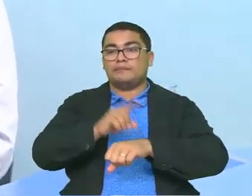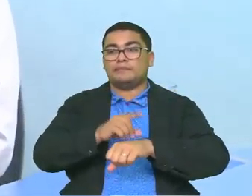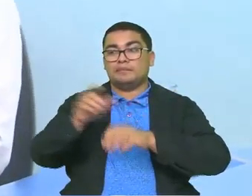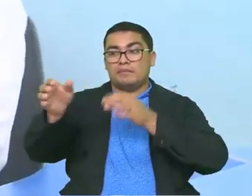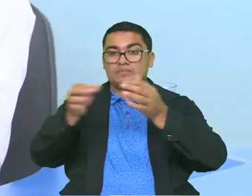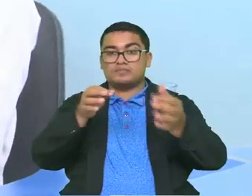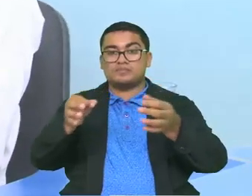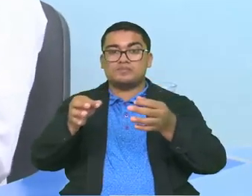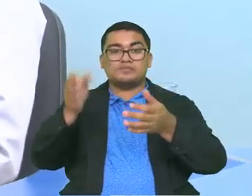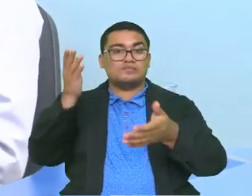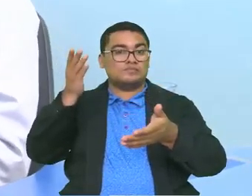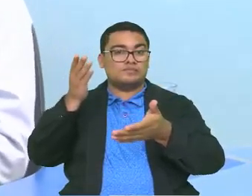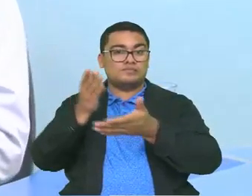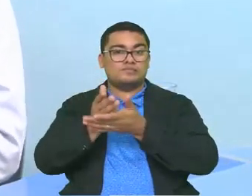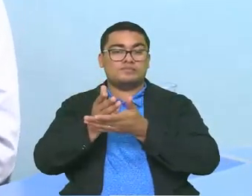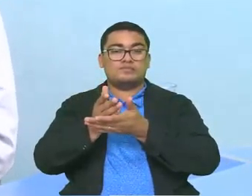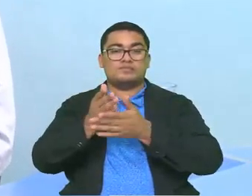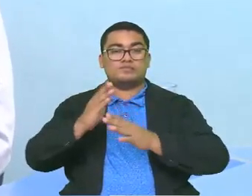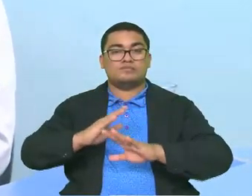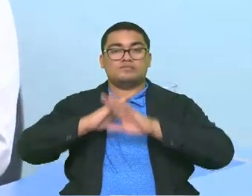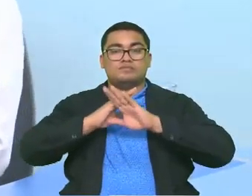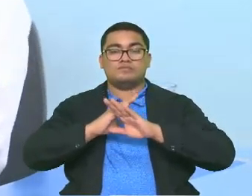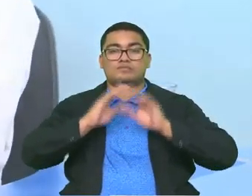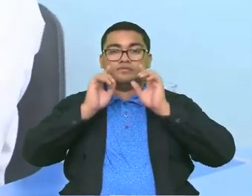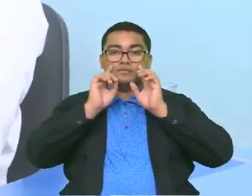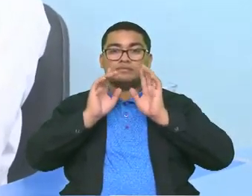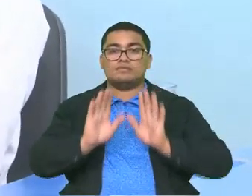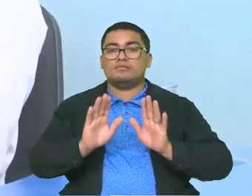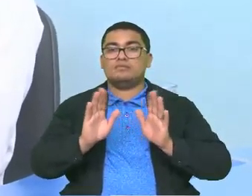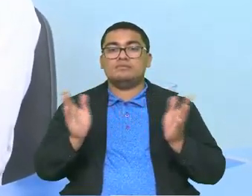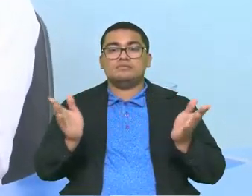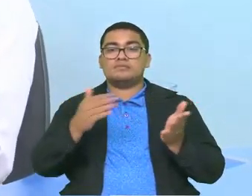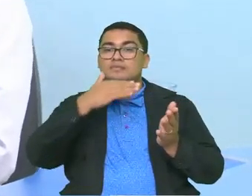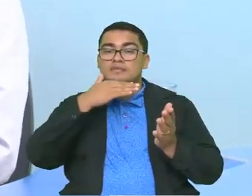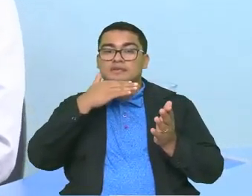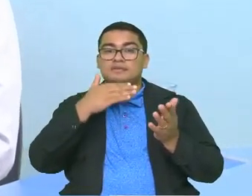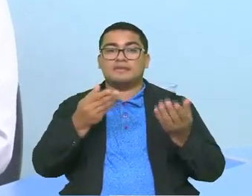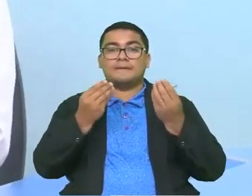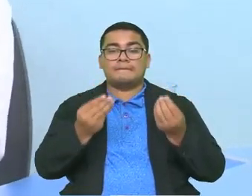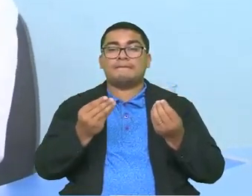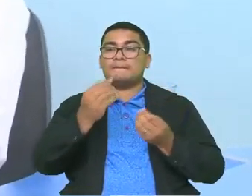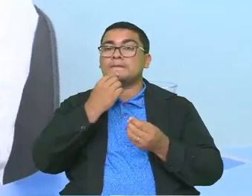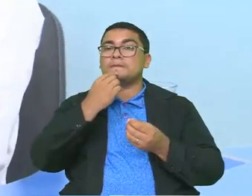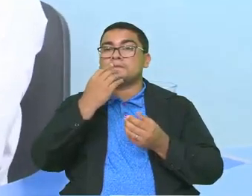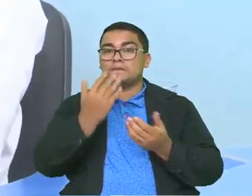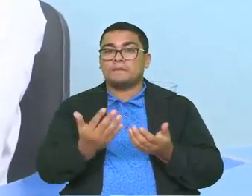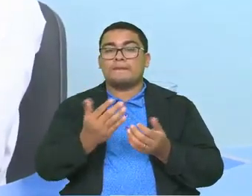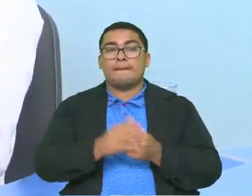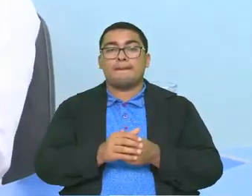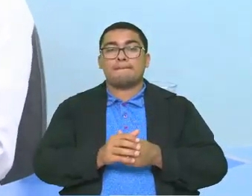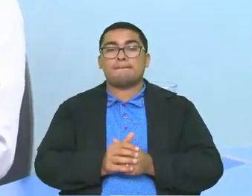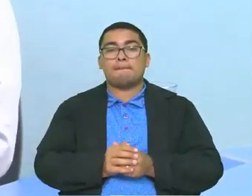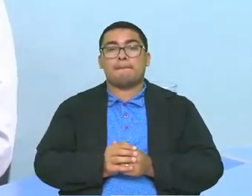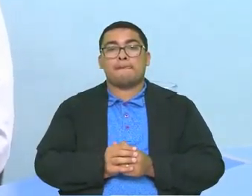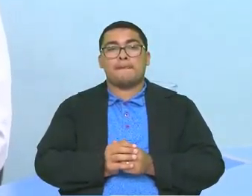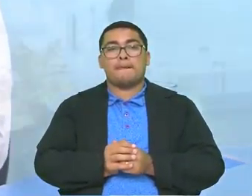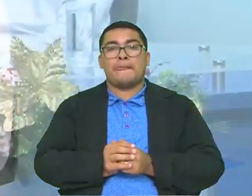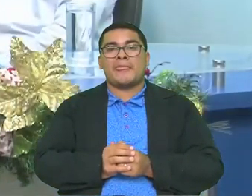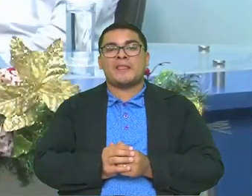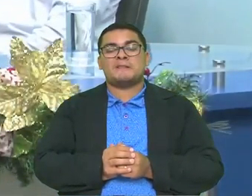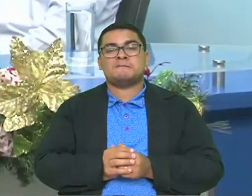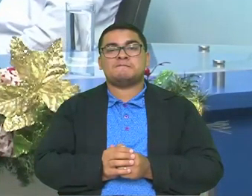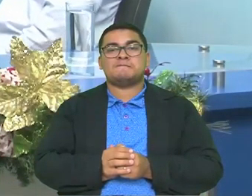que la visión se le baja, pues por ende se le recomienda acudir de inmediato a un oftalmólogo para su revisión correspondiente. Pero de